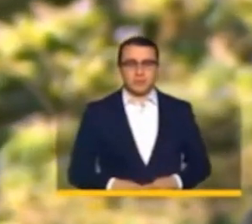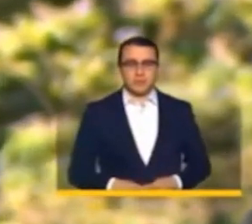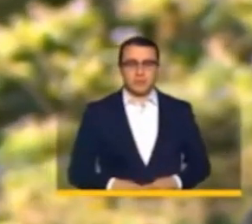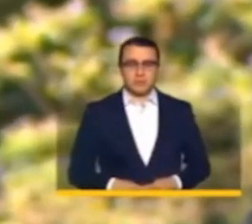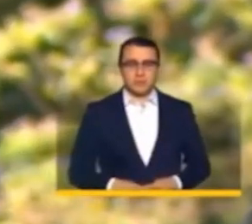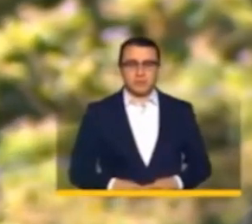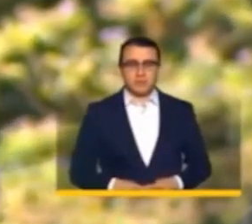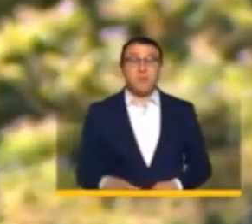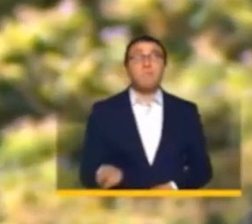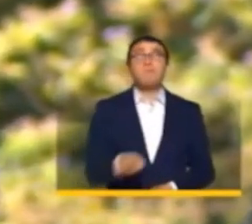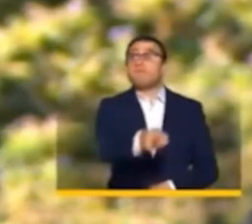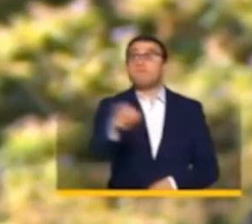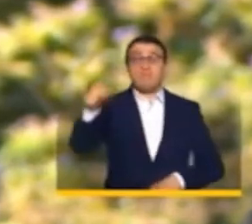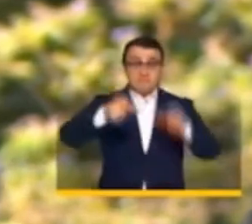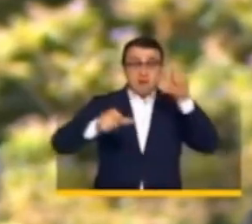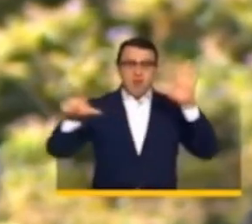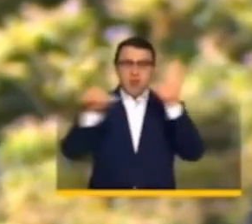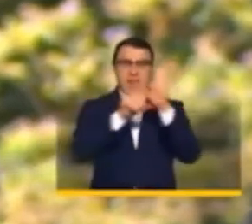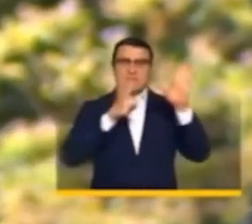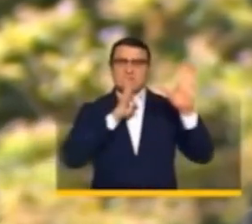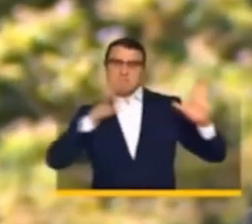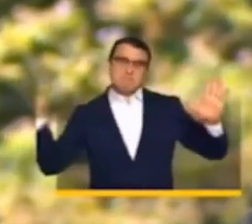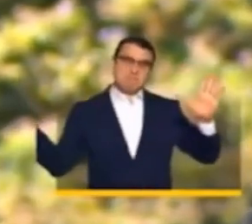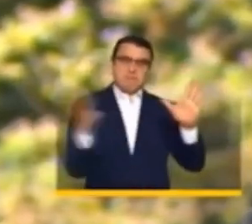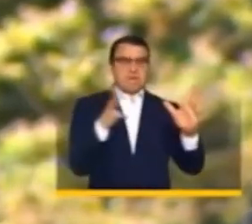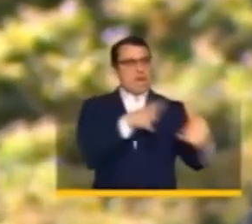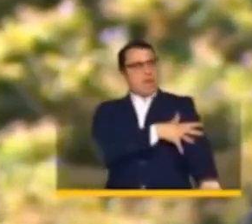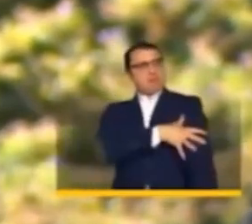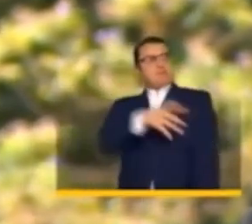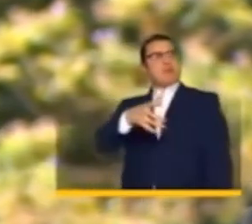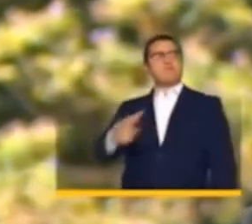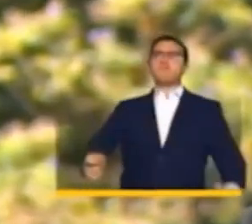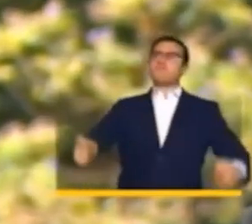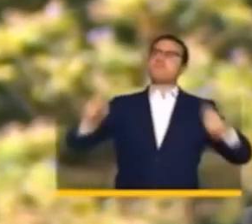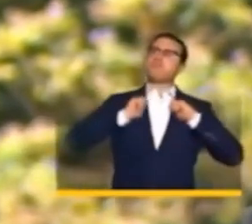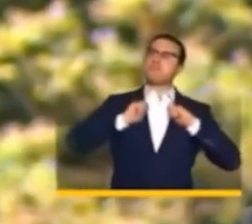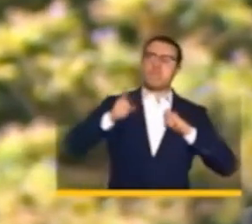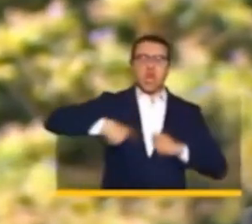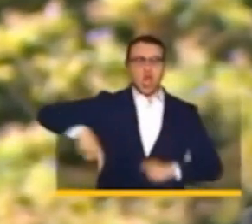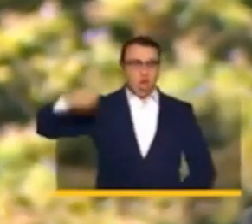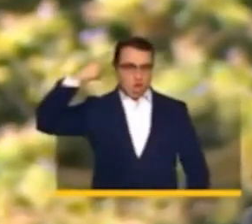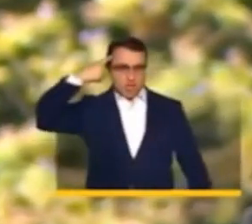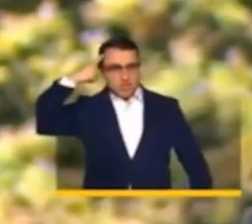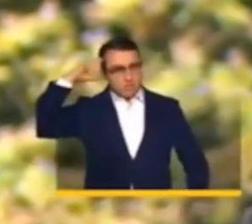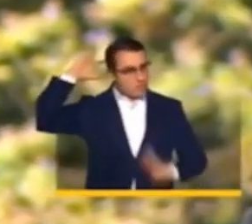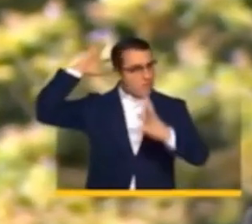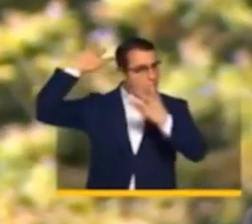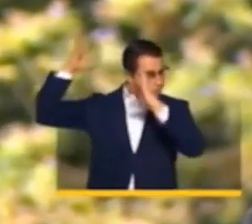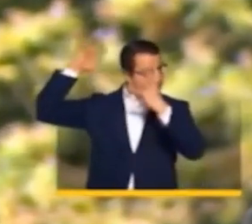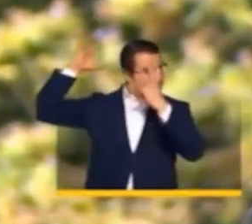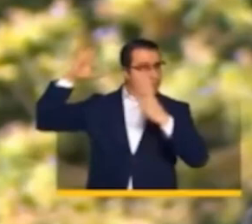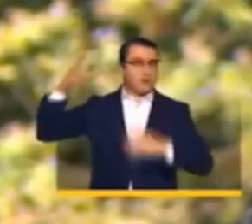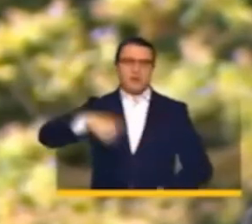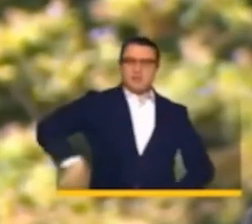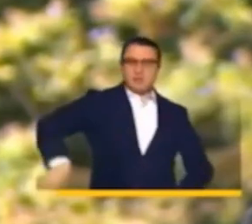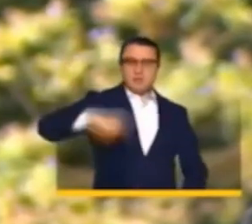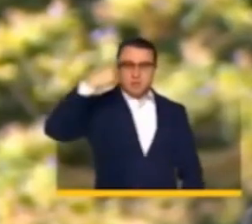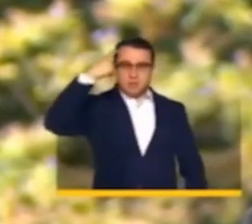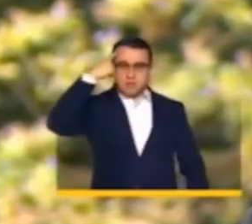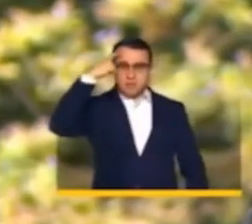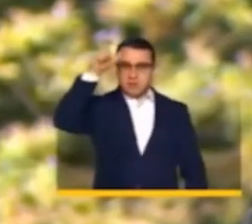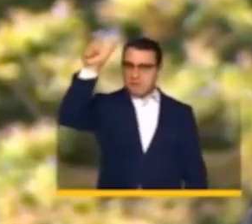son criminales que ascienden al poder, son psicópatas. Pensar que un ser